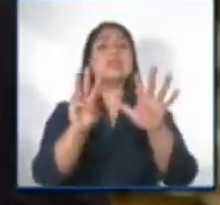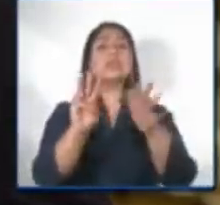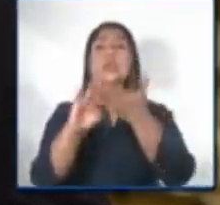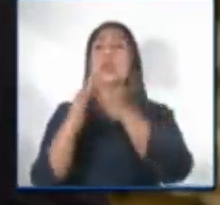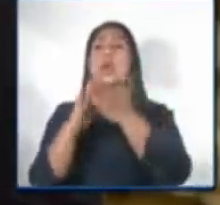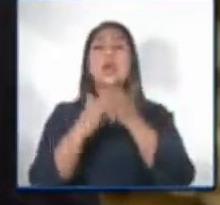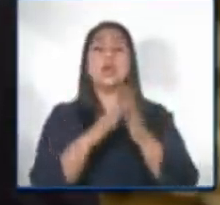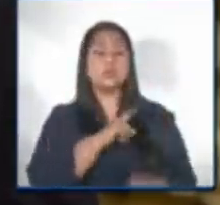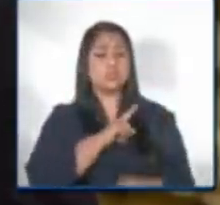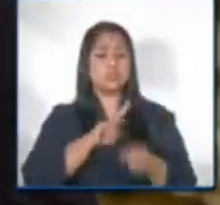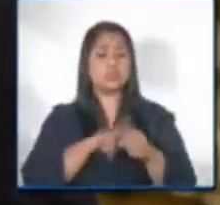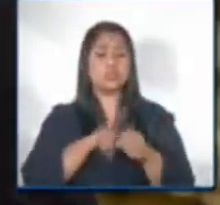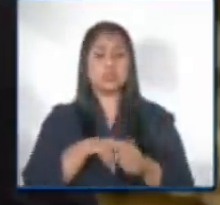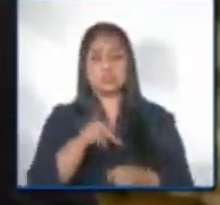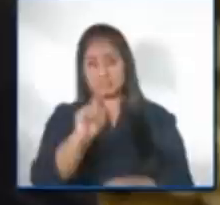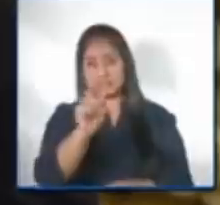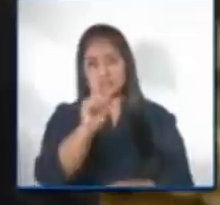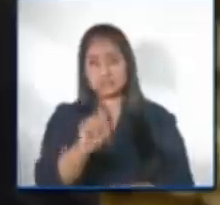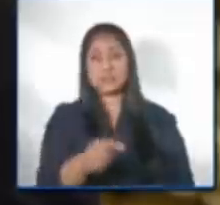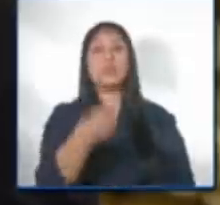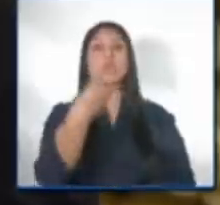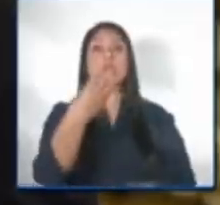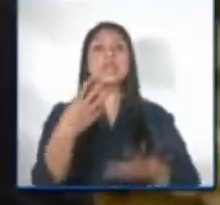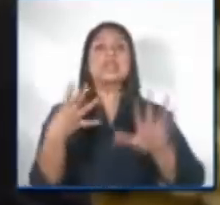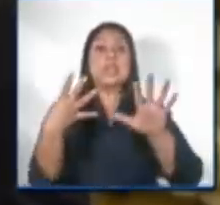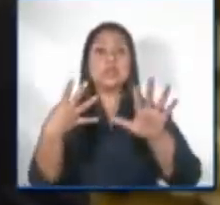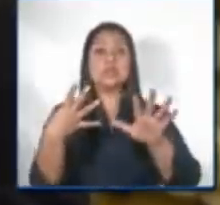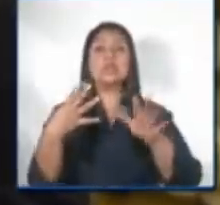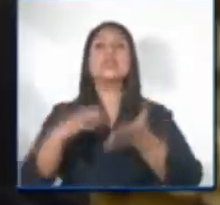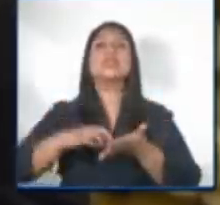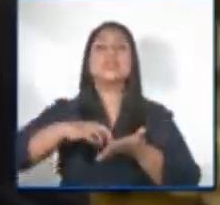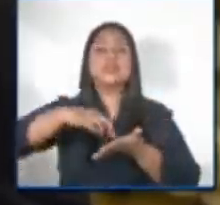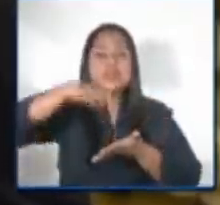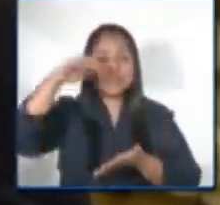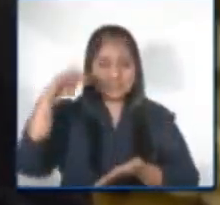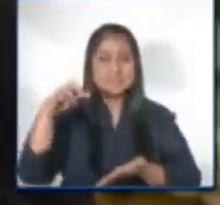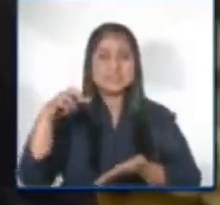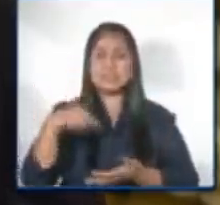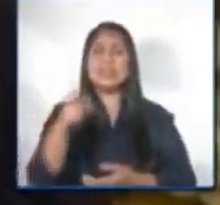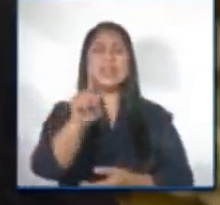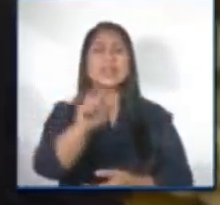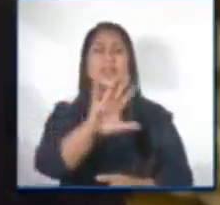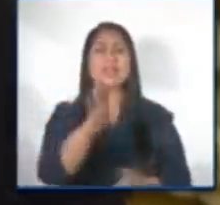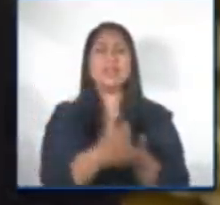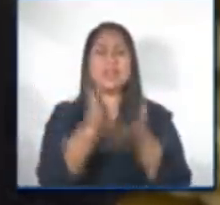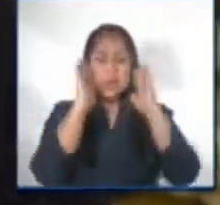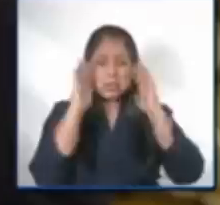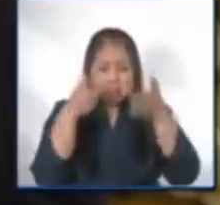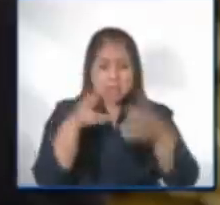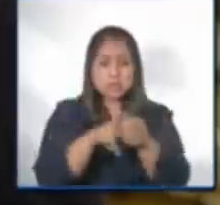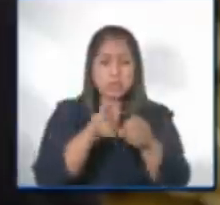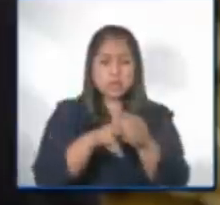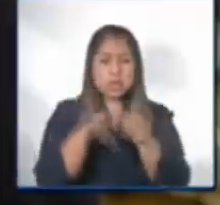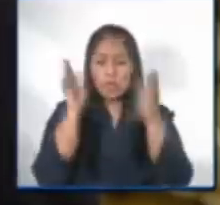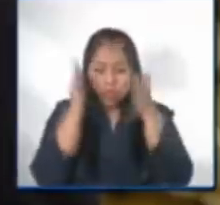es de Totonicapán, 48 cantones es del país. Ya no queremos solo enfocarnos en Totonicapán,